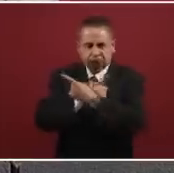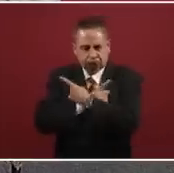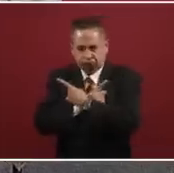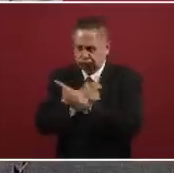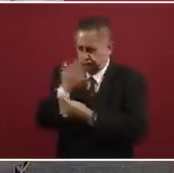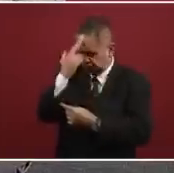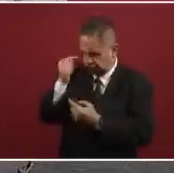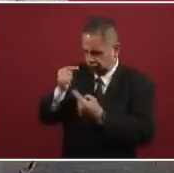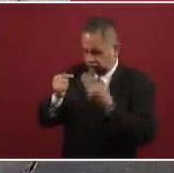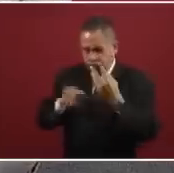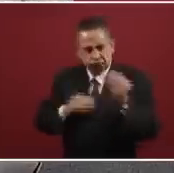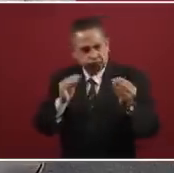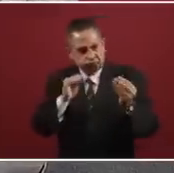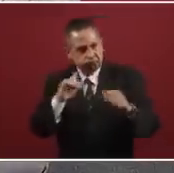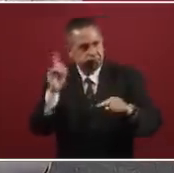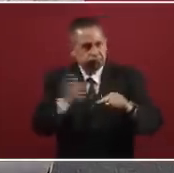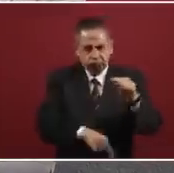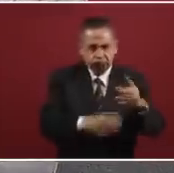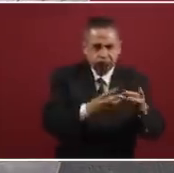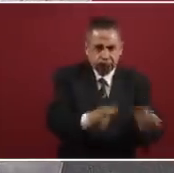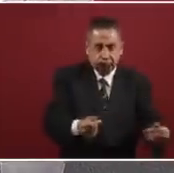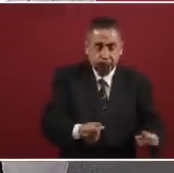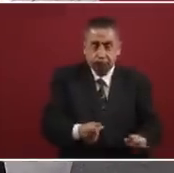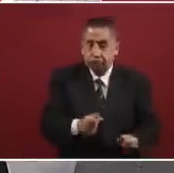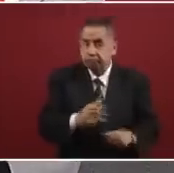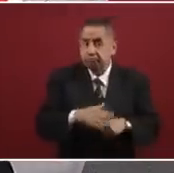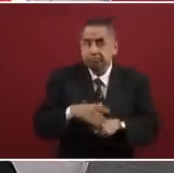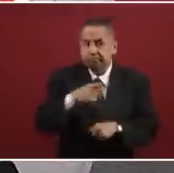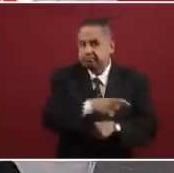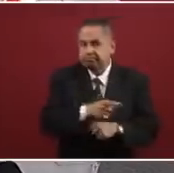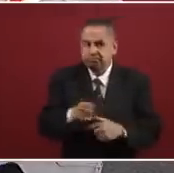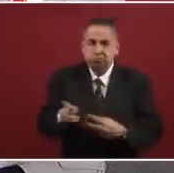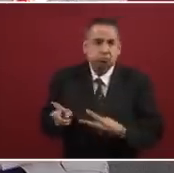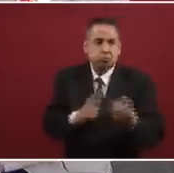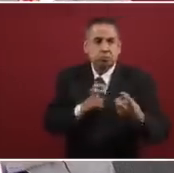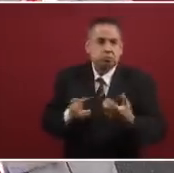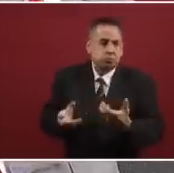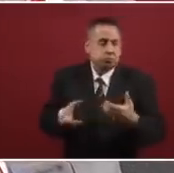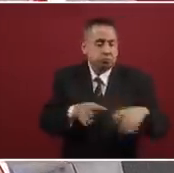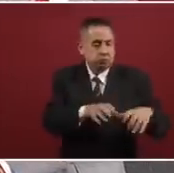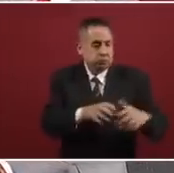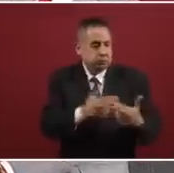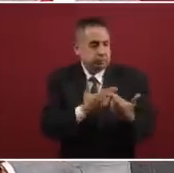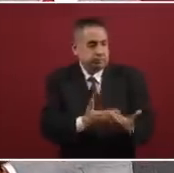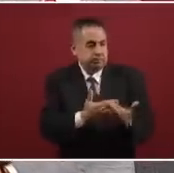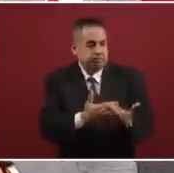pero también porque es mucho lo que se libera